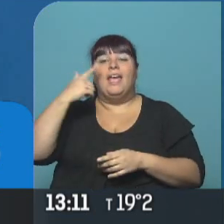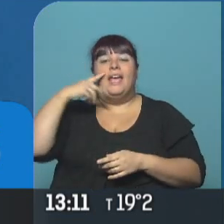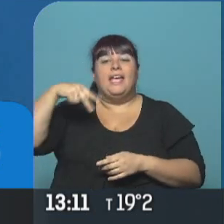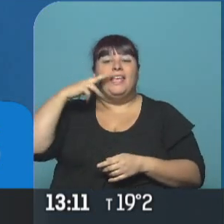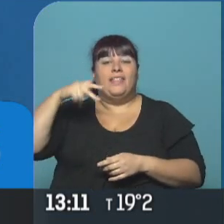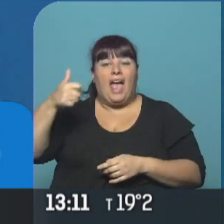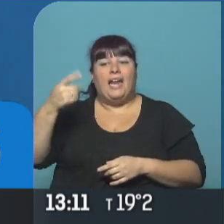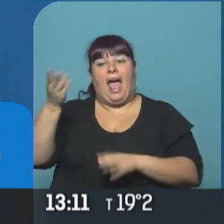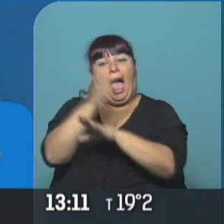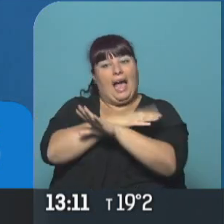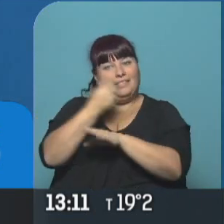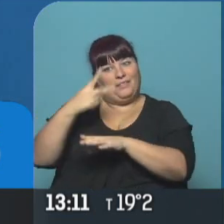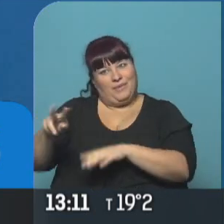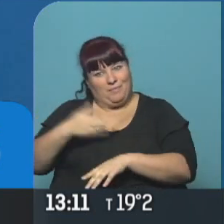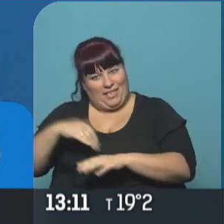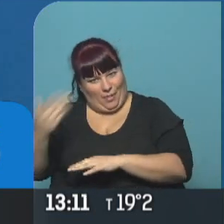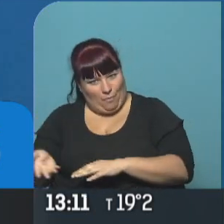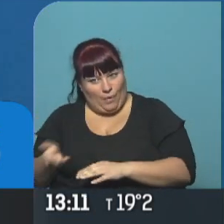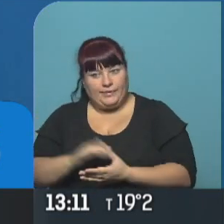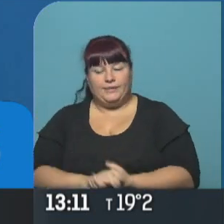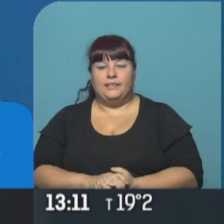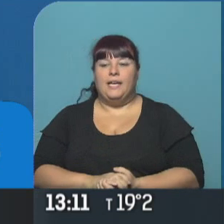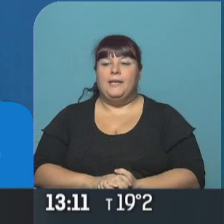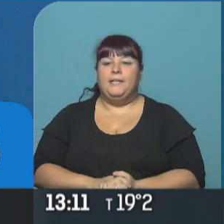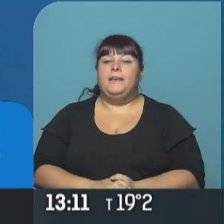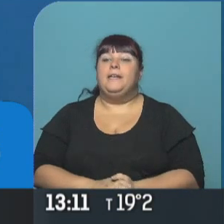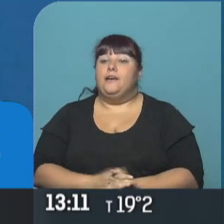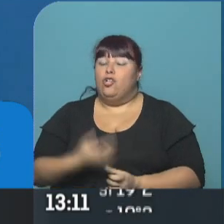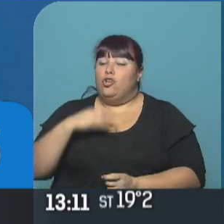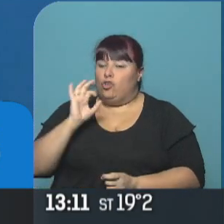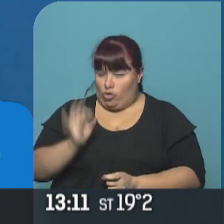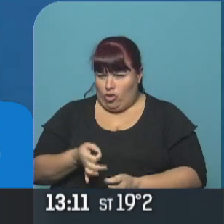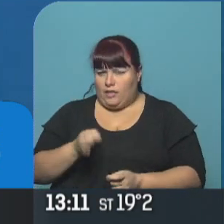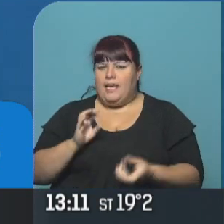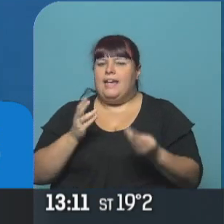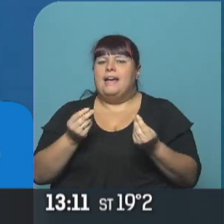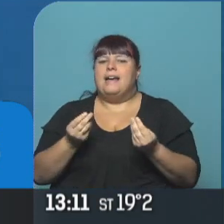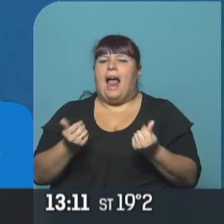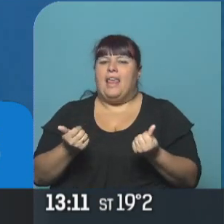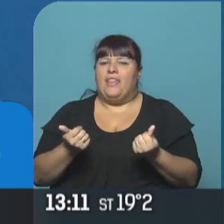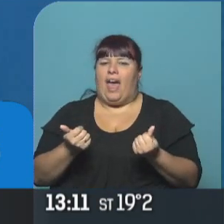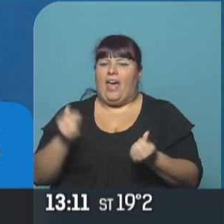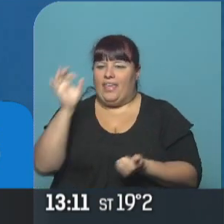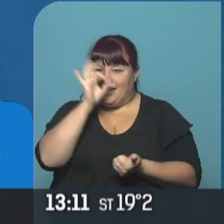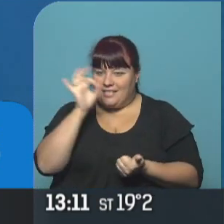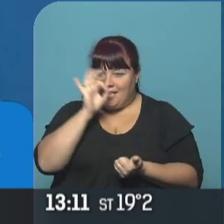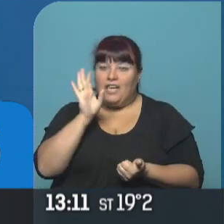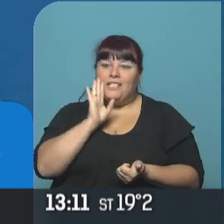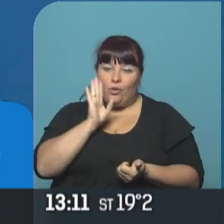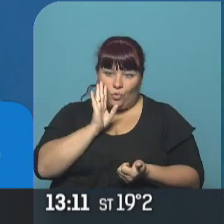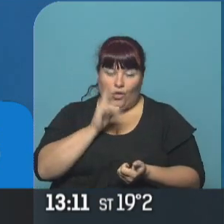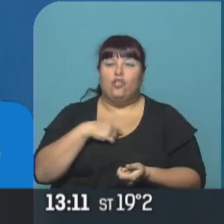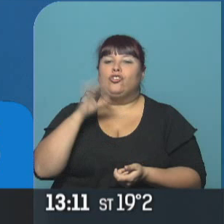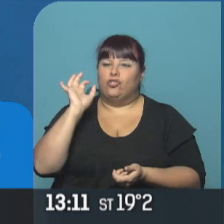de ser vicepresidente. Y sé la calidad del cerdo de Estados Unidos.